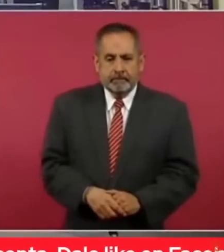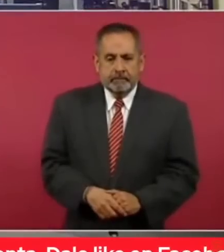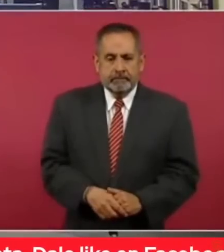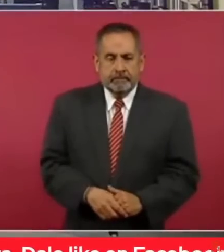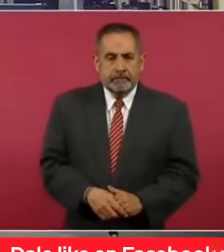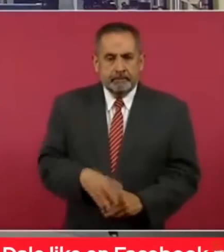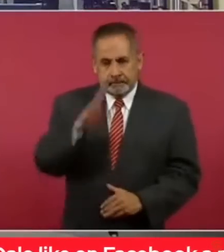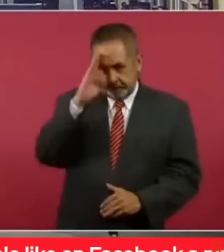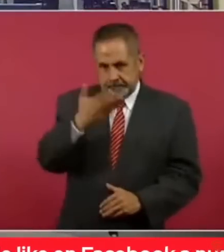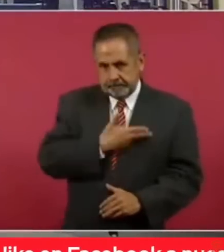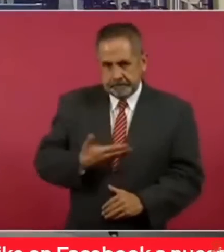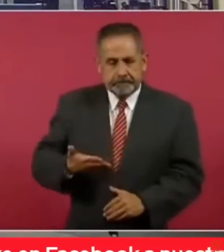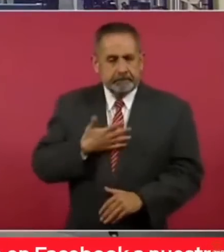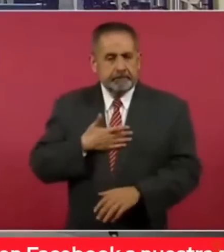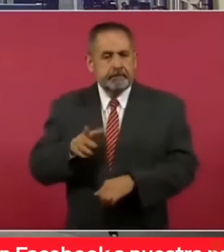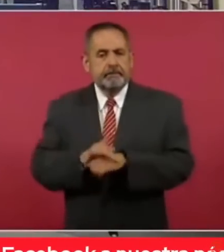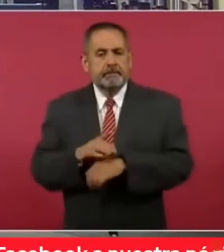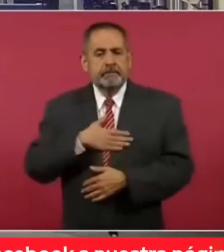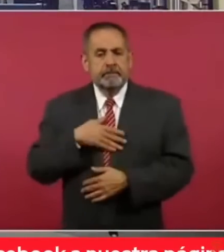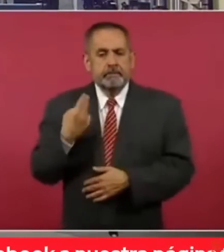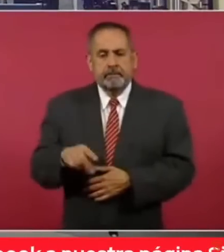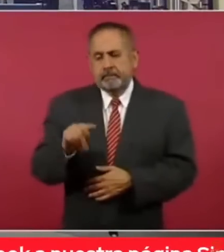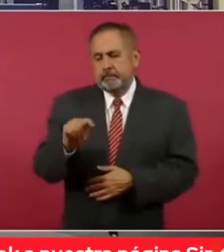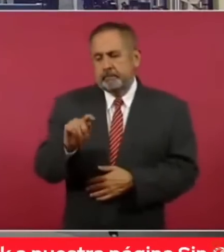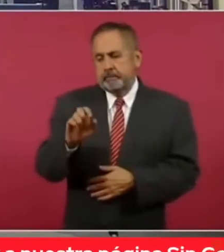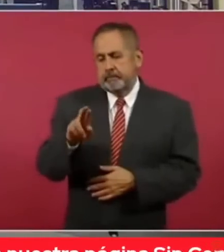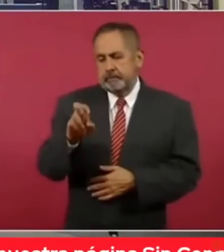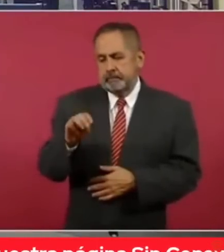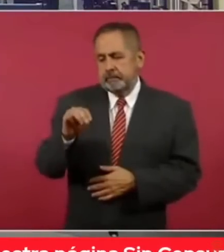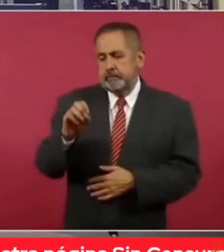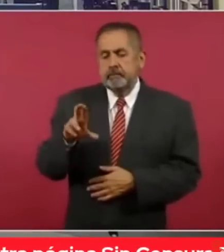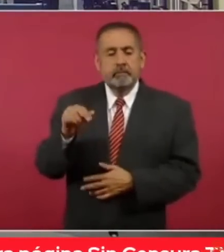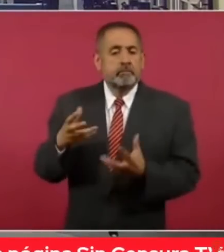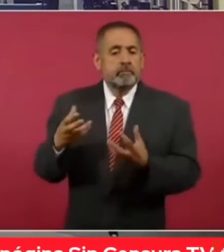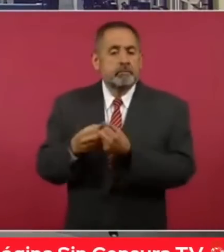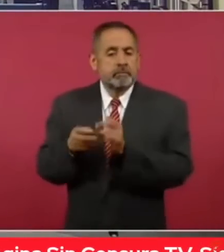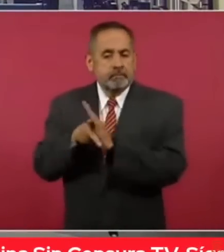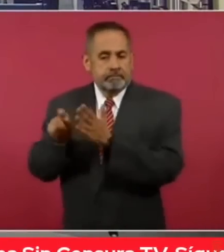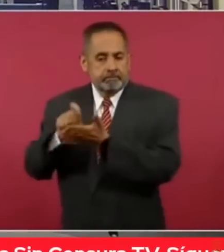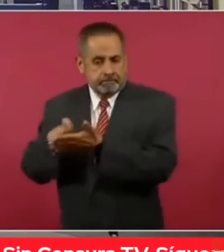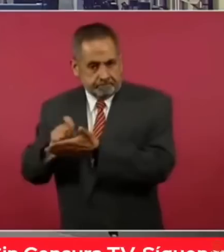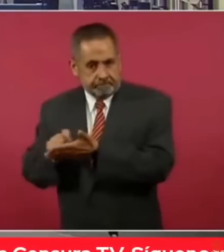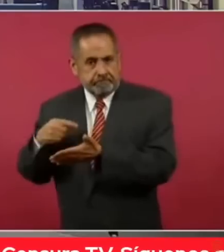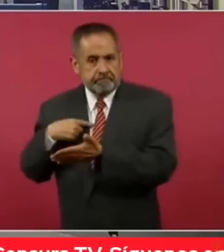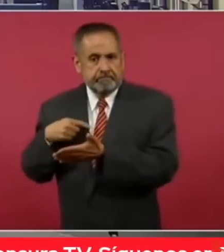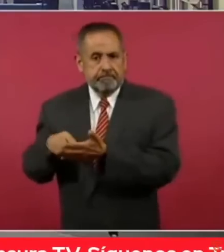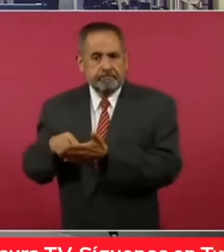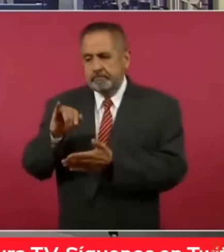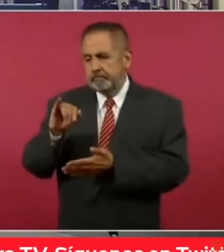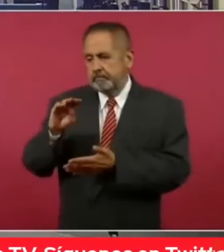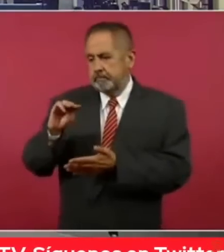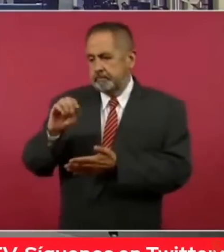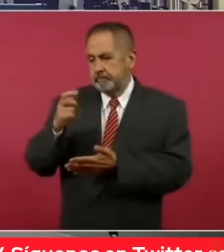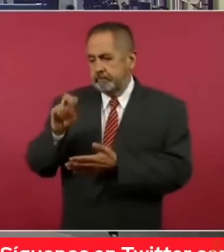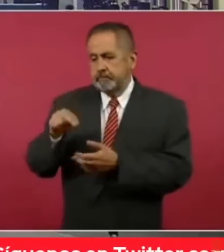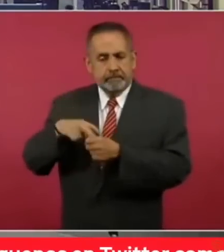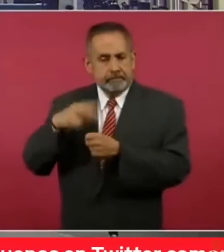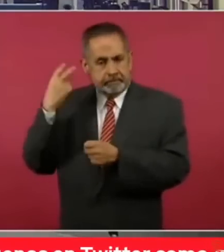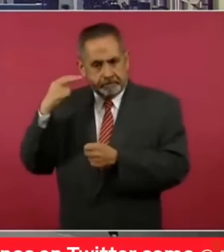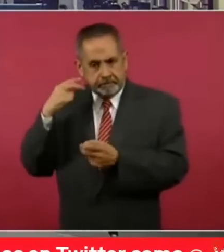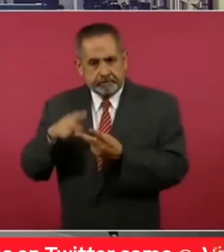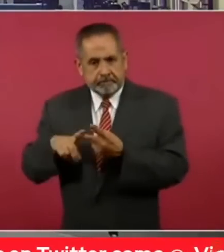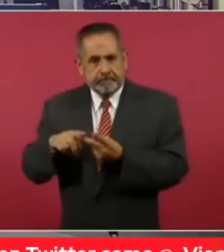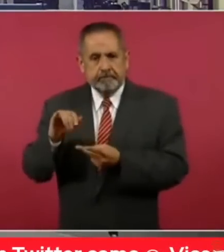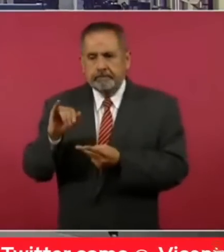Señor presidente, buenos días. Soy Tere Mora Guillén, corresponsal de los diarios. Es Imagen de Veracruz y Diario